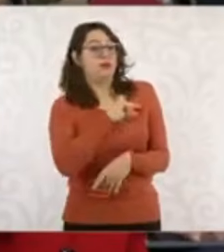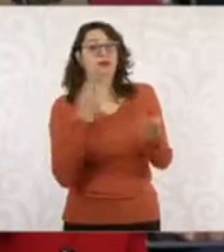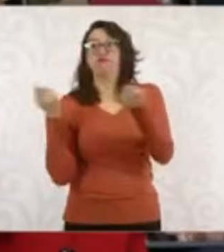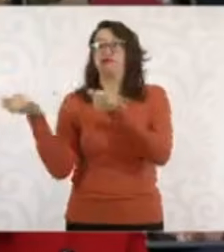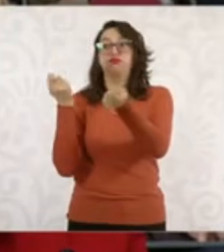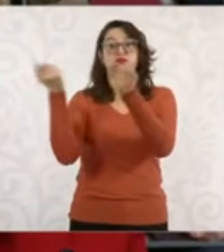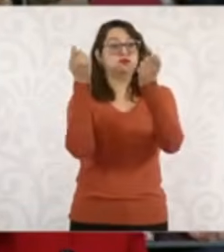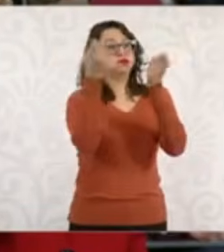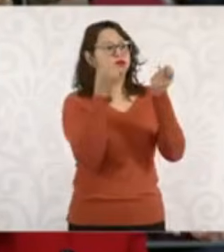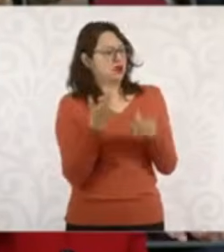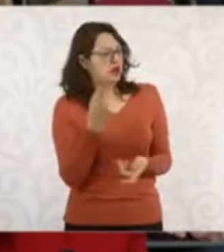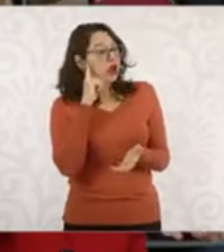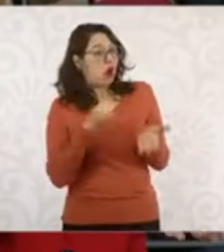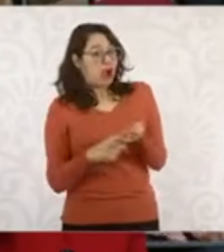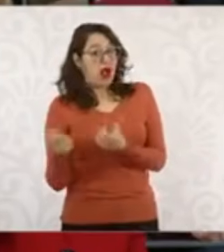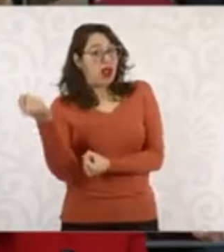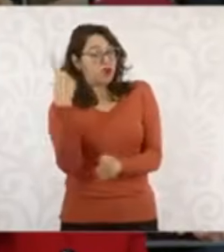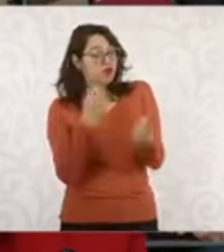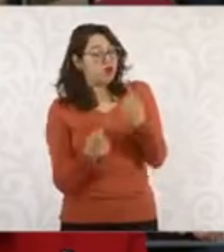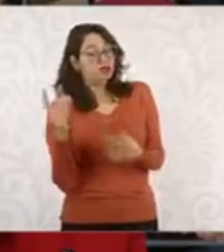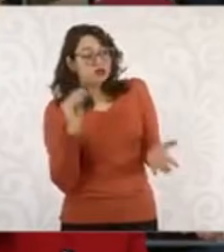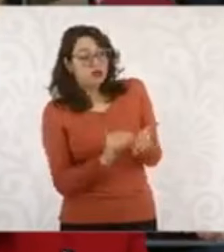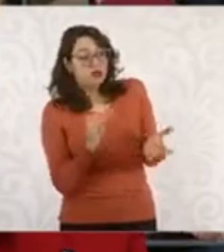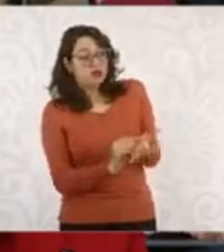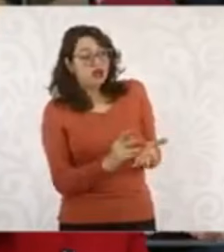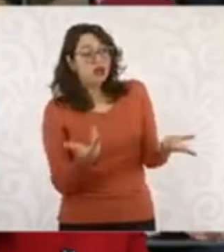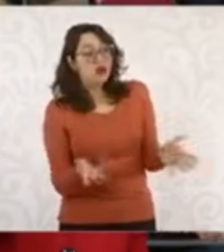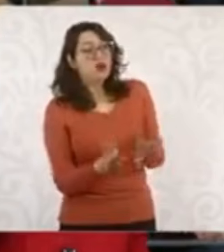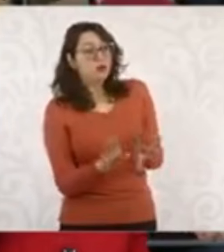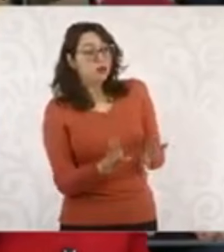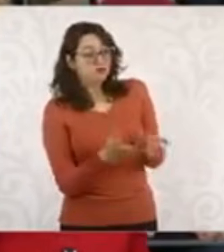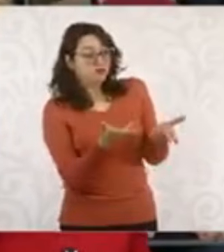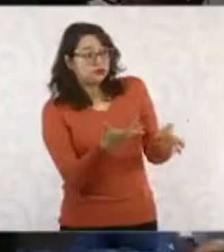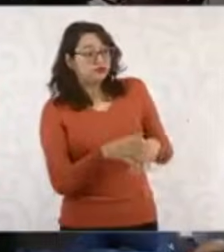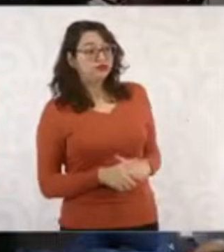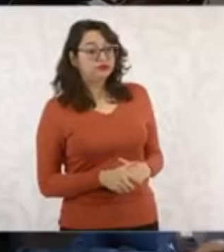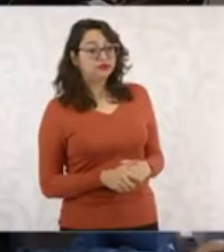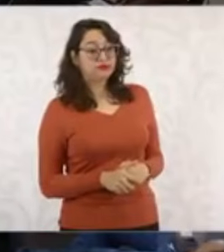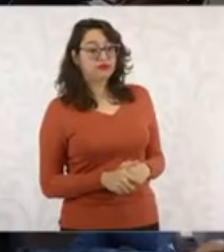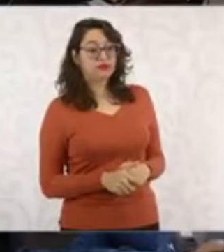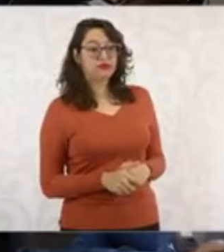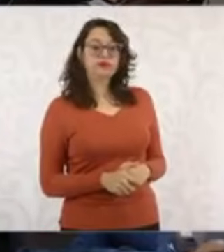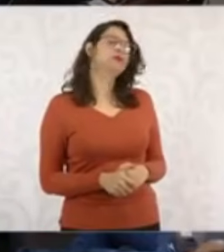algunas conferencias la semana pasada sobre esos y datos sobre ese tema. Sí.